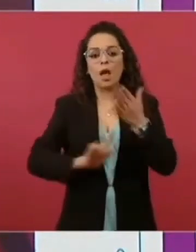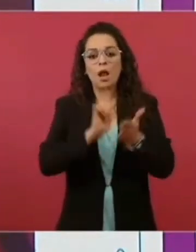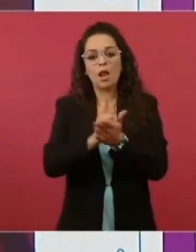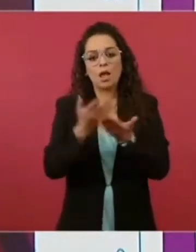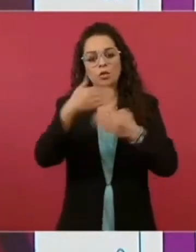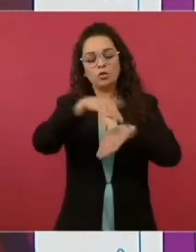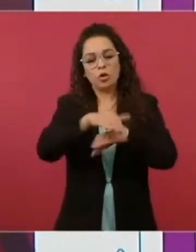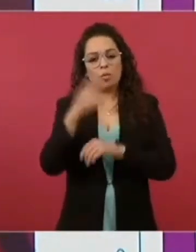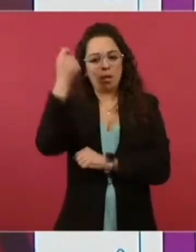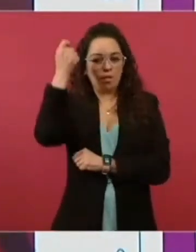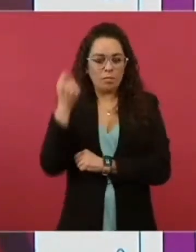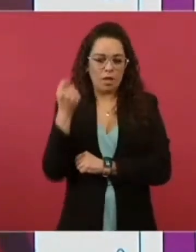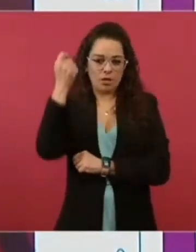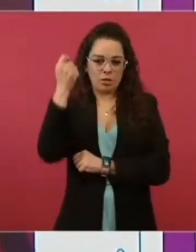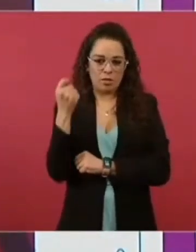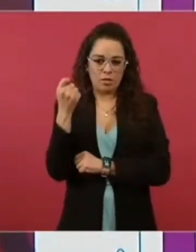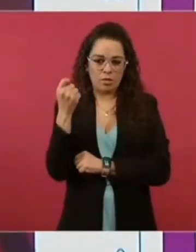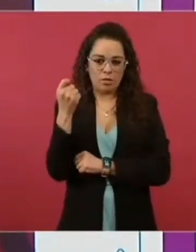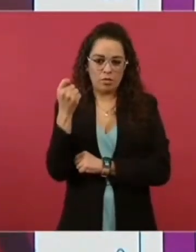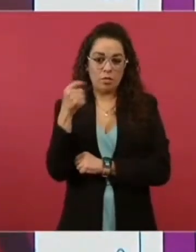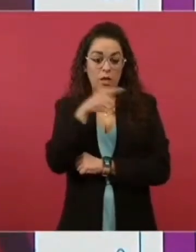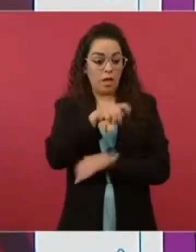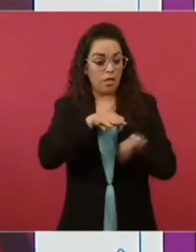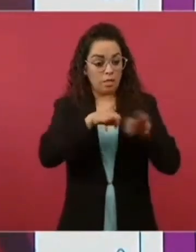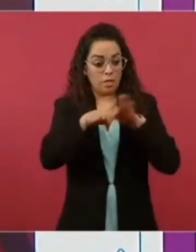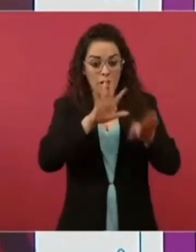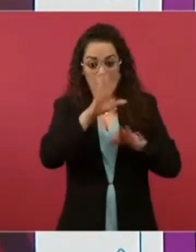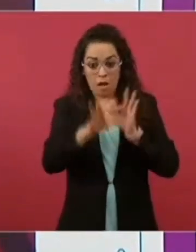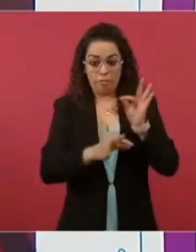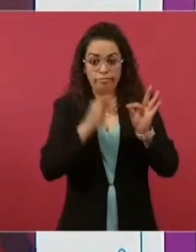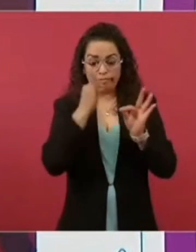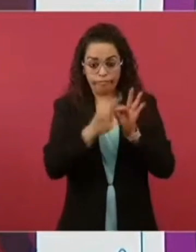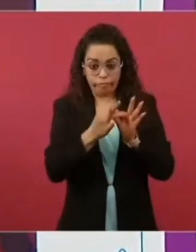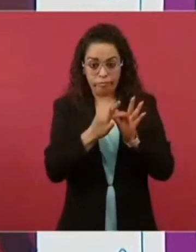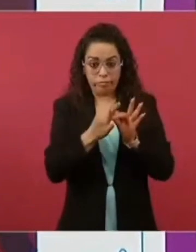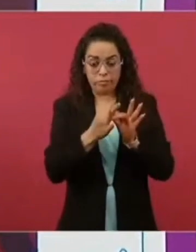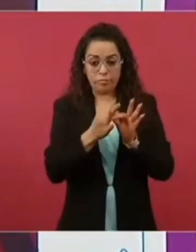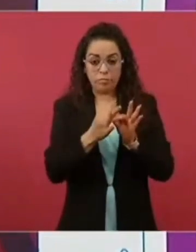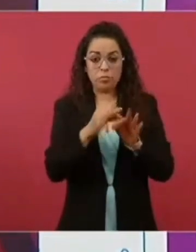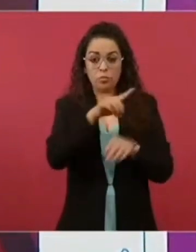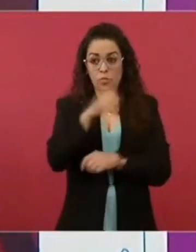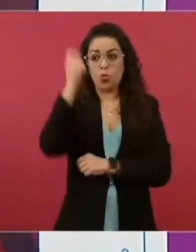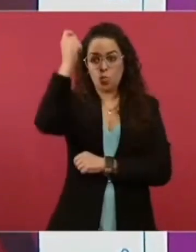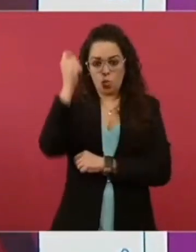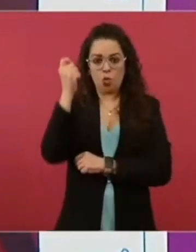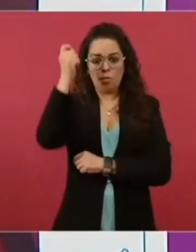para que cuando termine, se jubile, reciba la mitad de su salario.